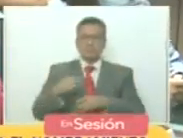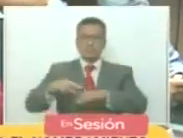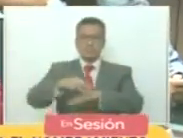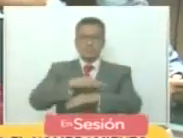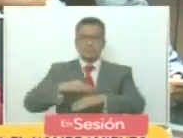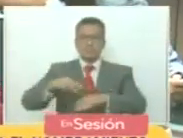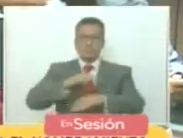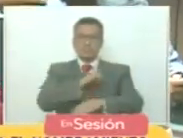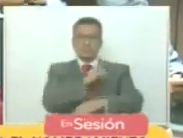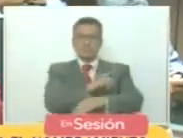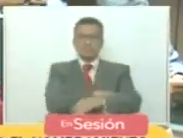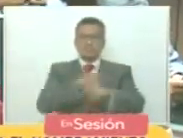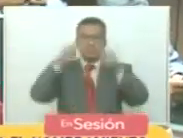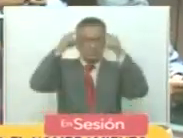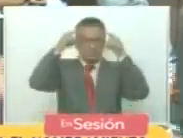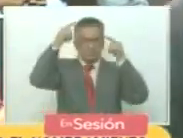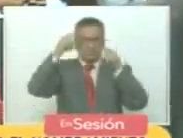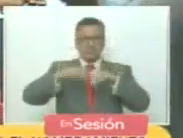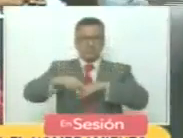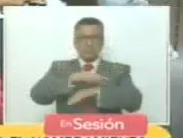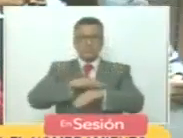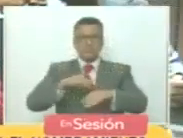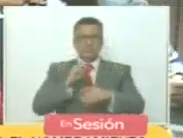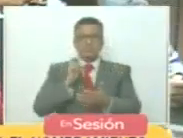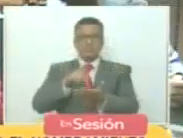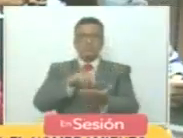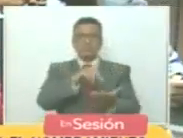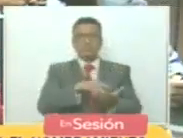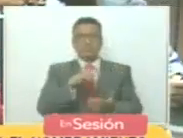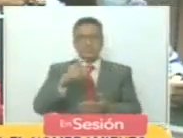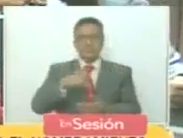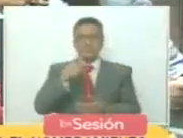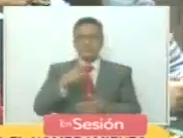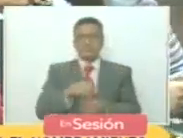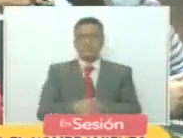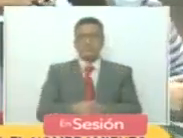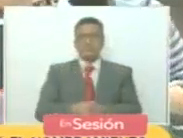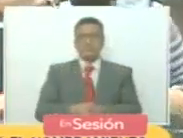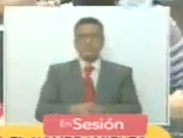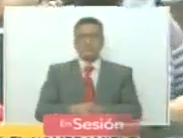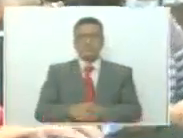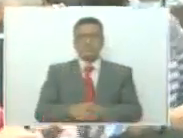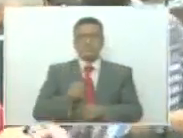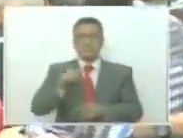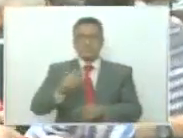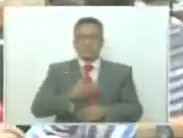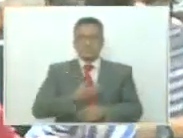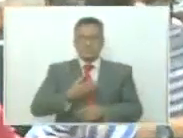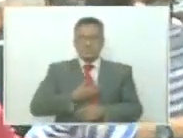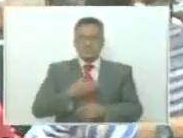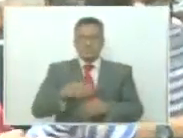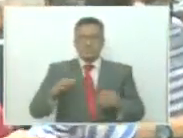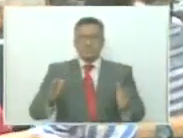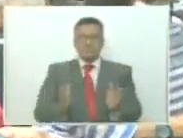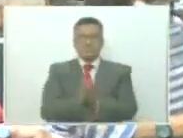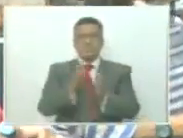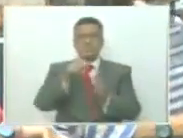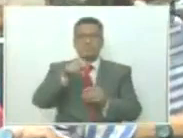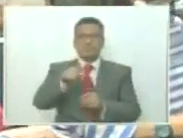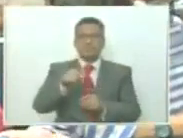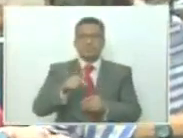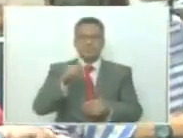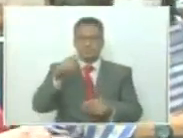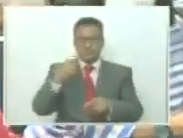del presidente Chávez como ministro de Participación Popular, viene también y fue alcalde de Cumaná en un